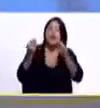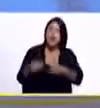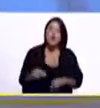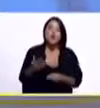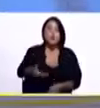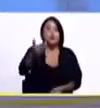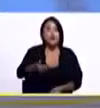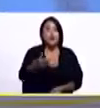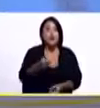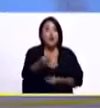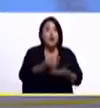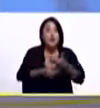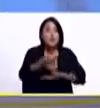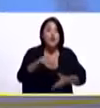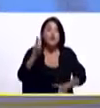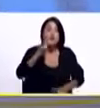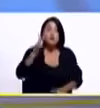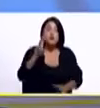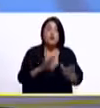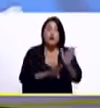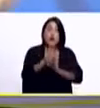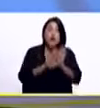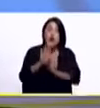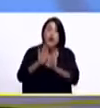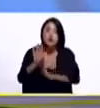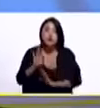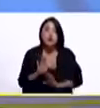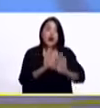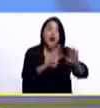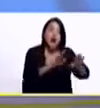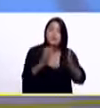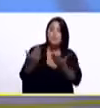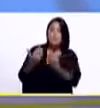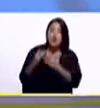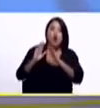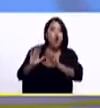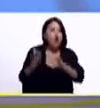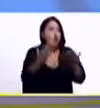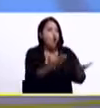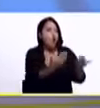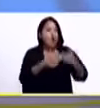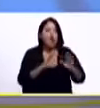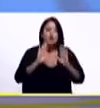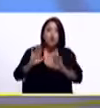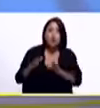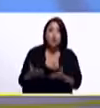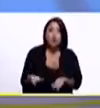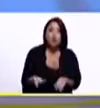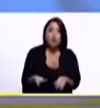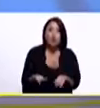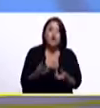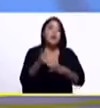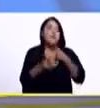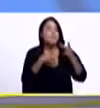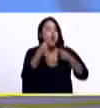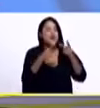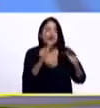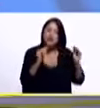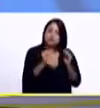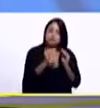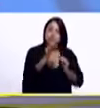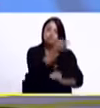la recuperación económica, el apoyo mutuo para la recuperación económica, la formulación de políticas